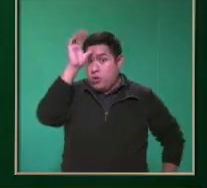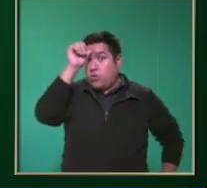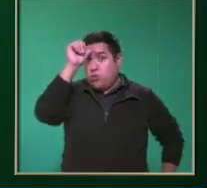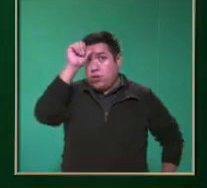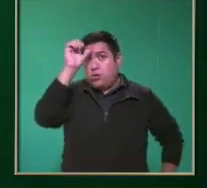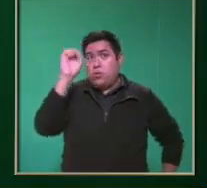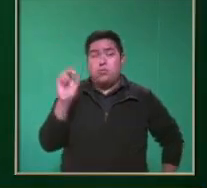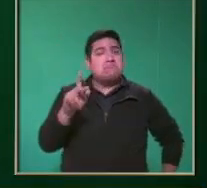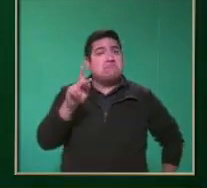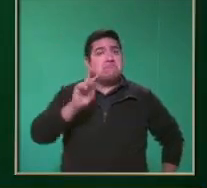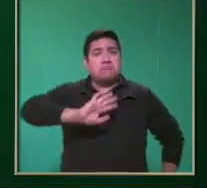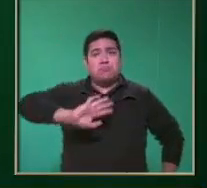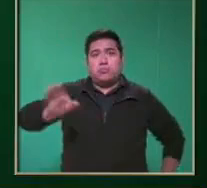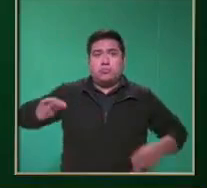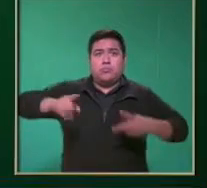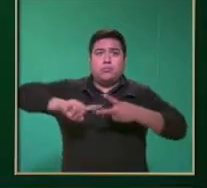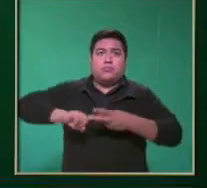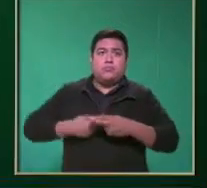iniciar.